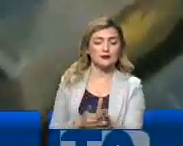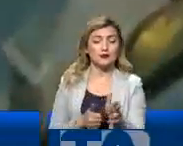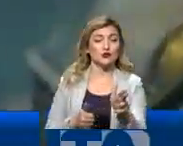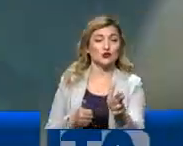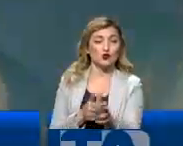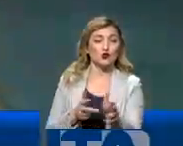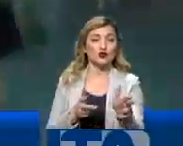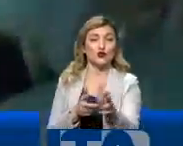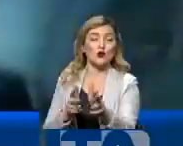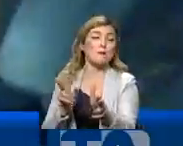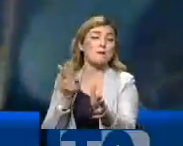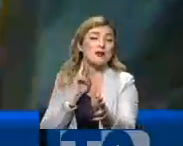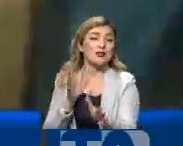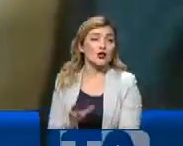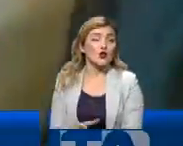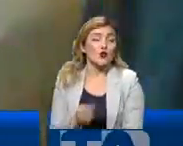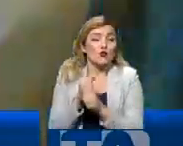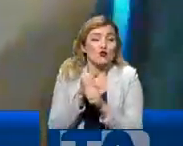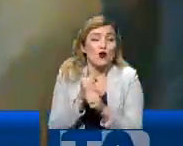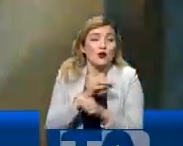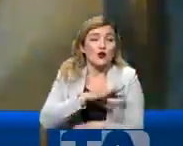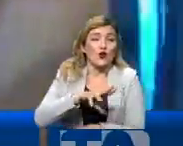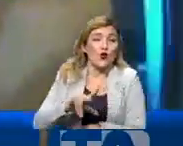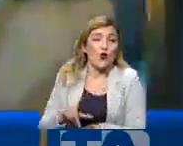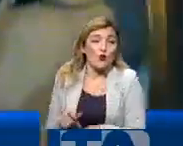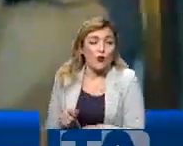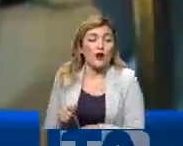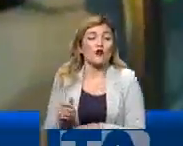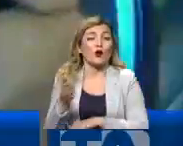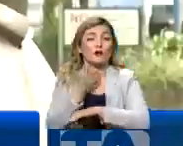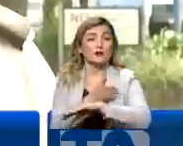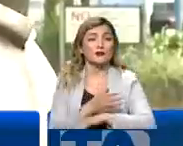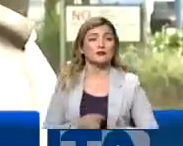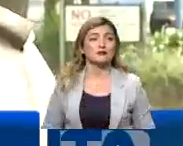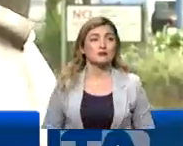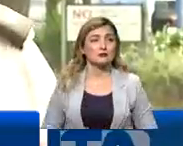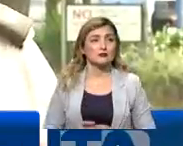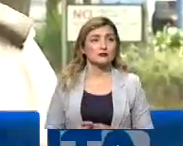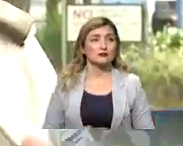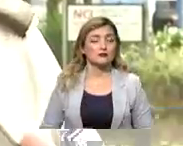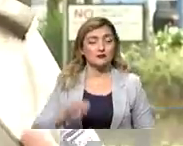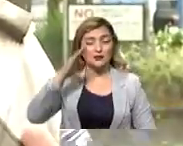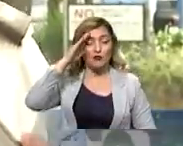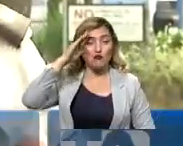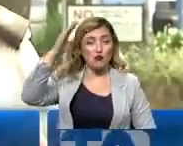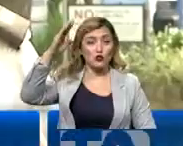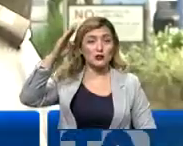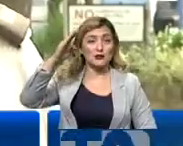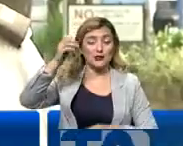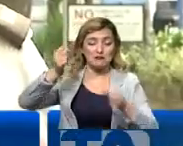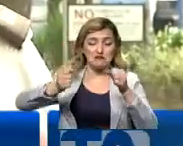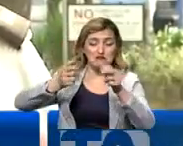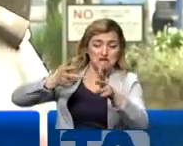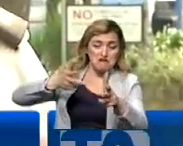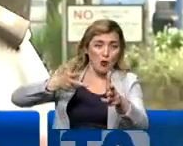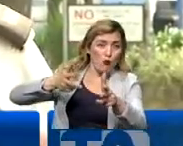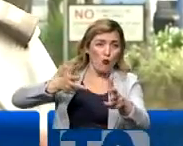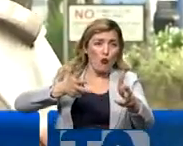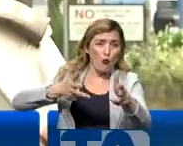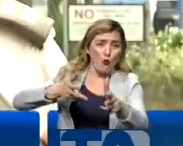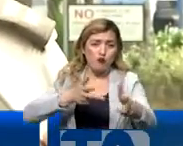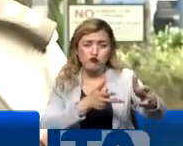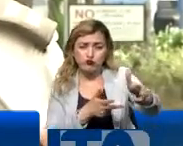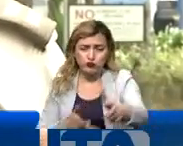las víctimas que intentaban recuperar lo que les habían robado minutos antes. Por lo cual la unidad policial empieza la persecución, esta gente